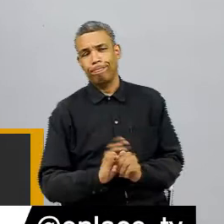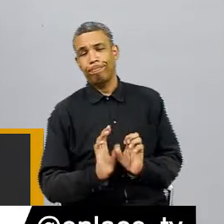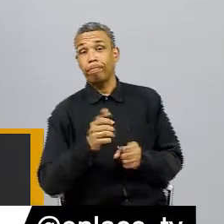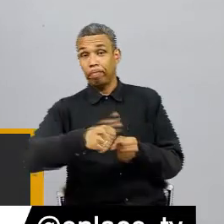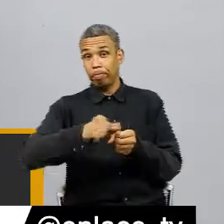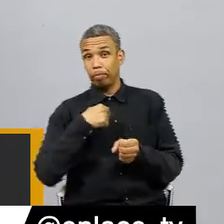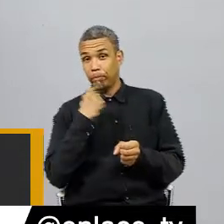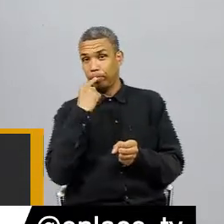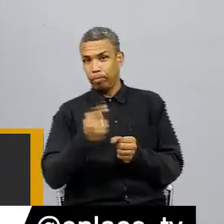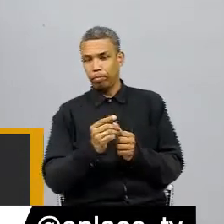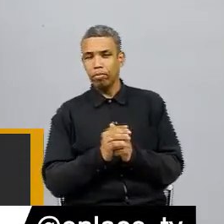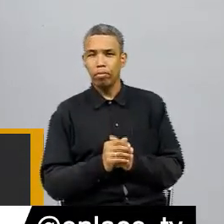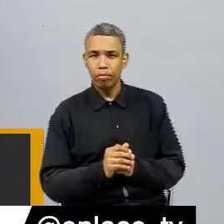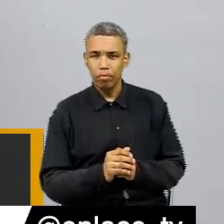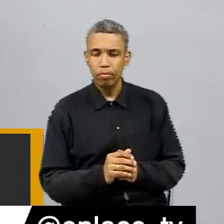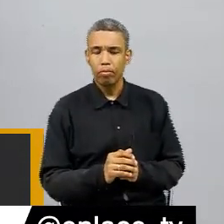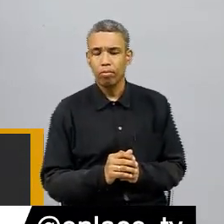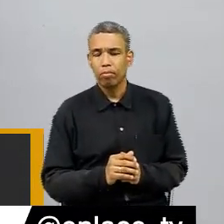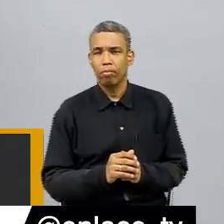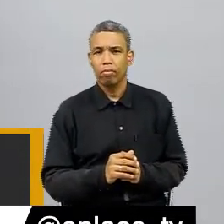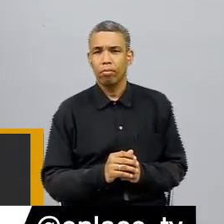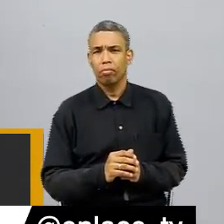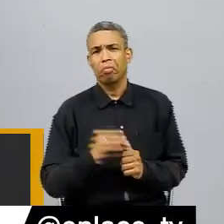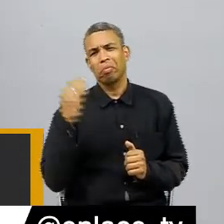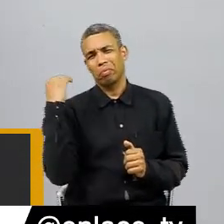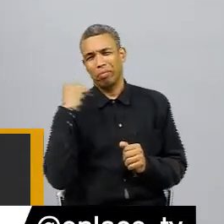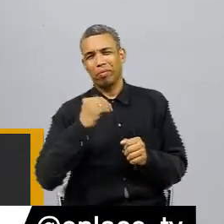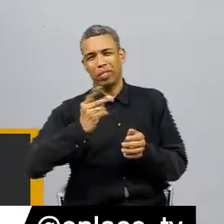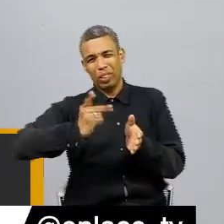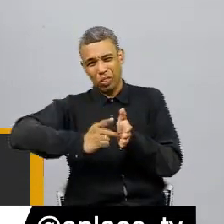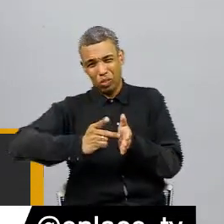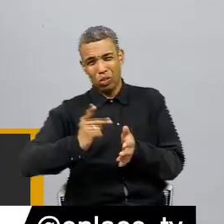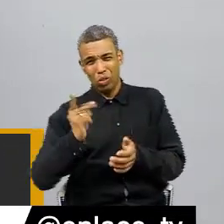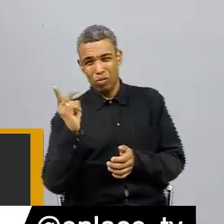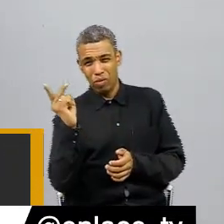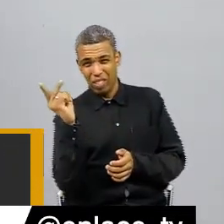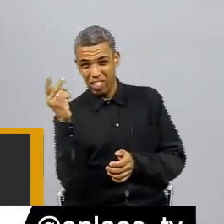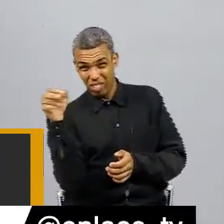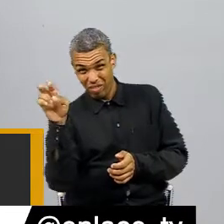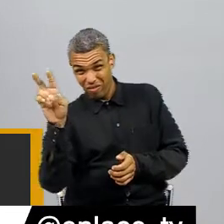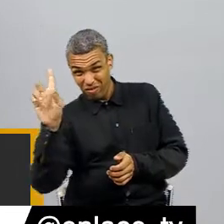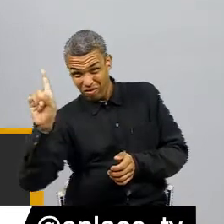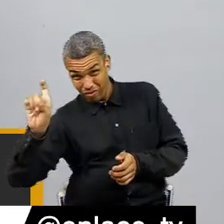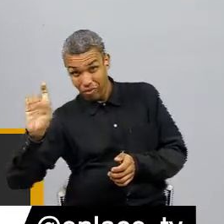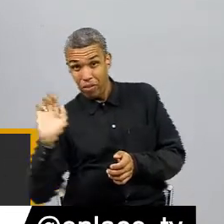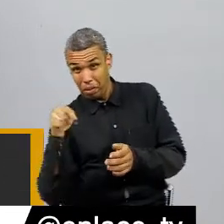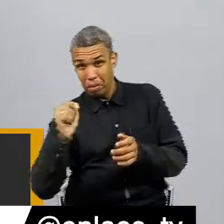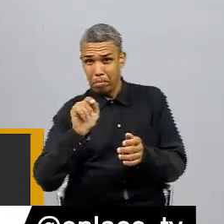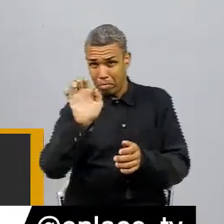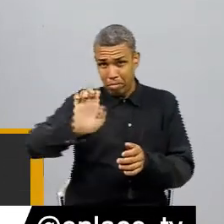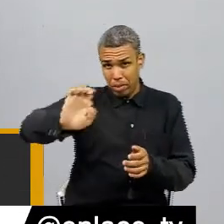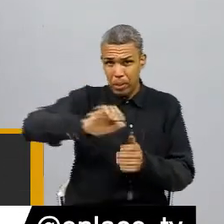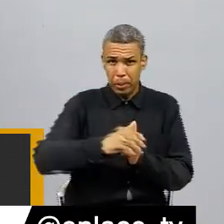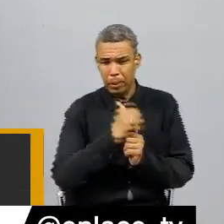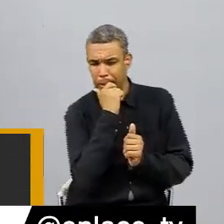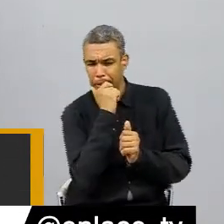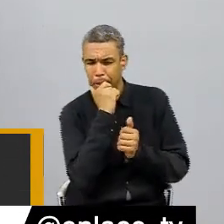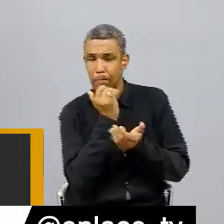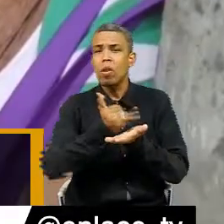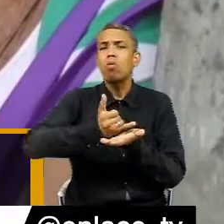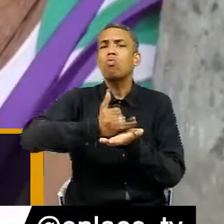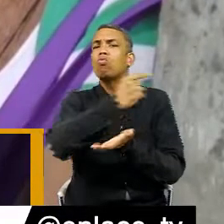de manera unilateral hicieron a partir del 1 de enero de este año, y bajón de los salarios de los trabajadores contratistas, pero adicional a eso consideramos que